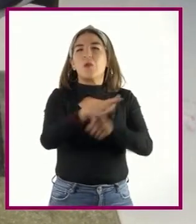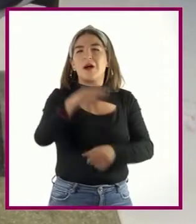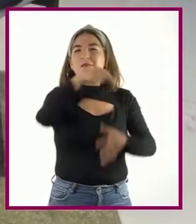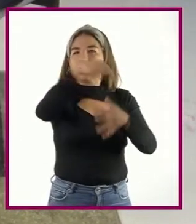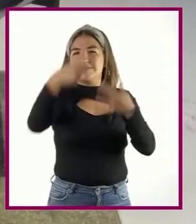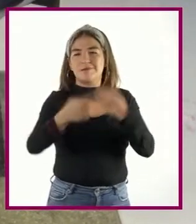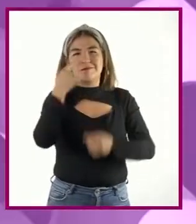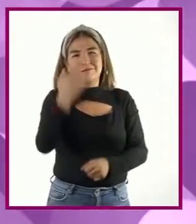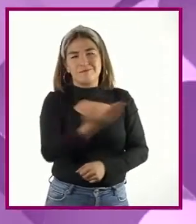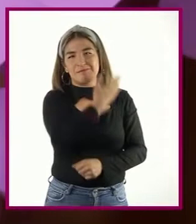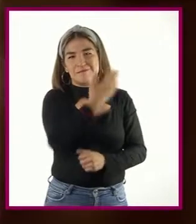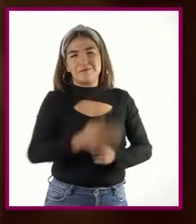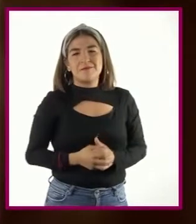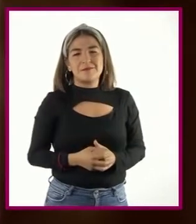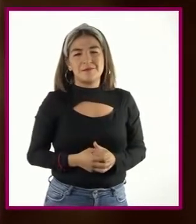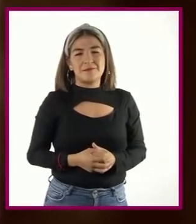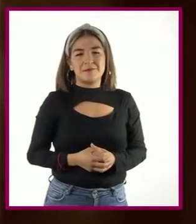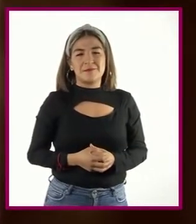en el siguiente video.